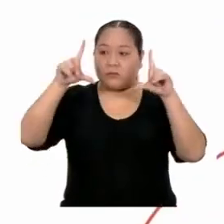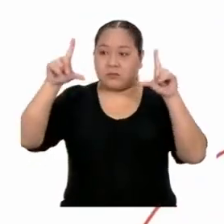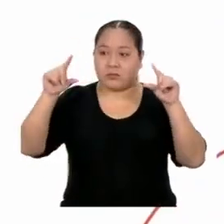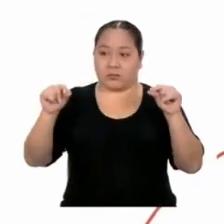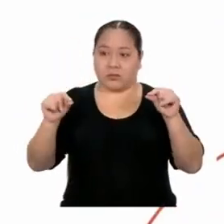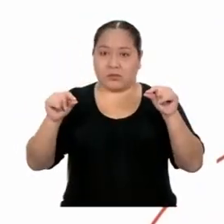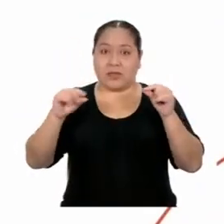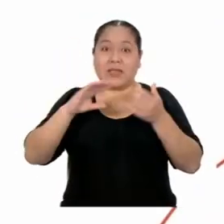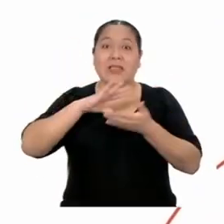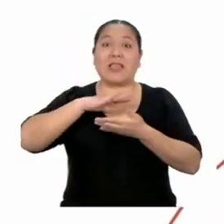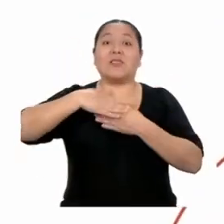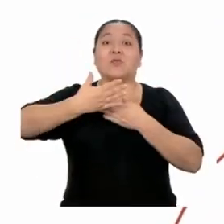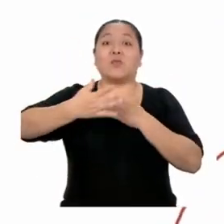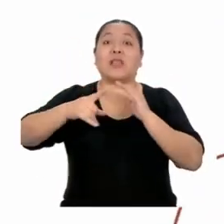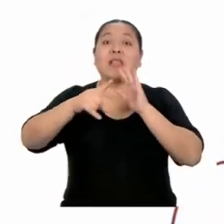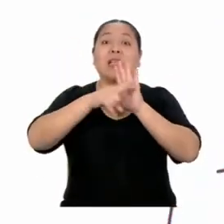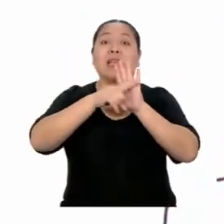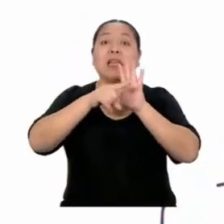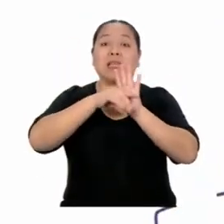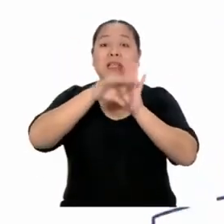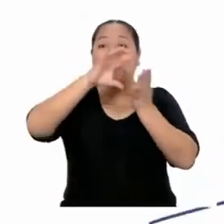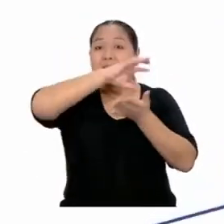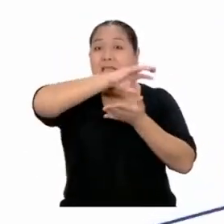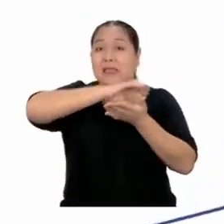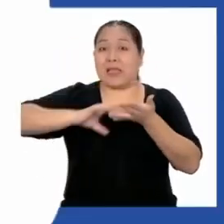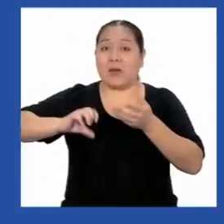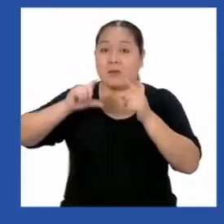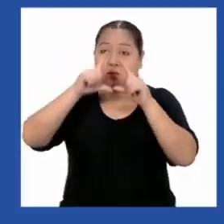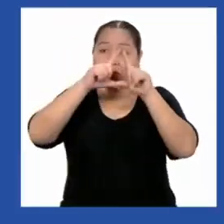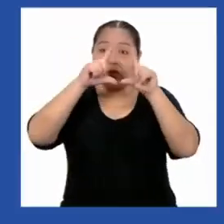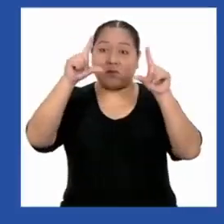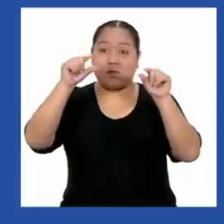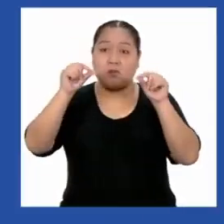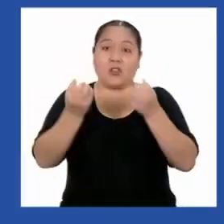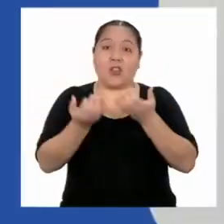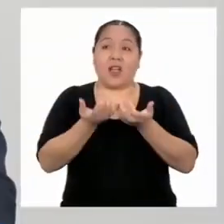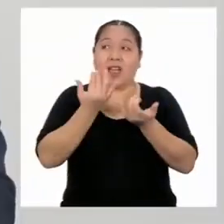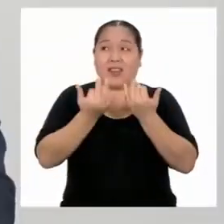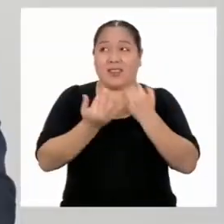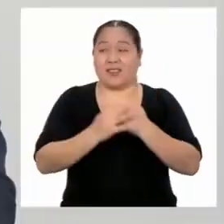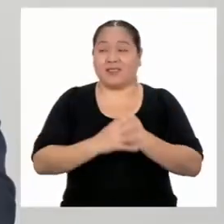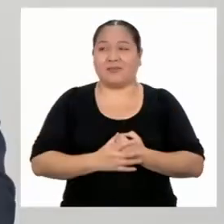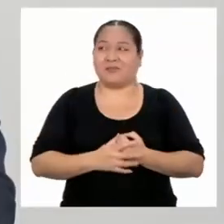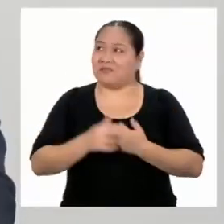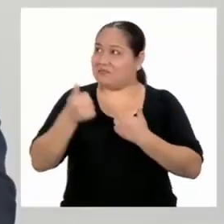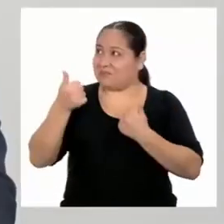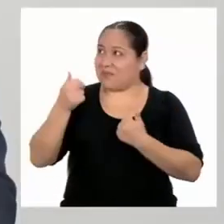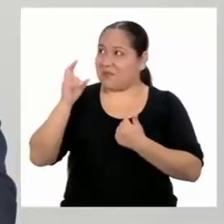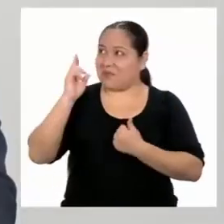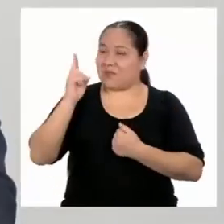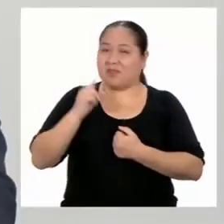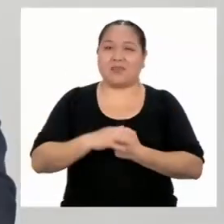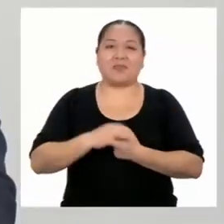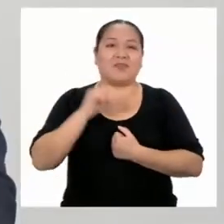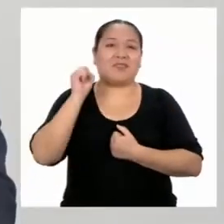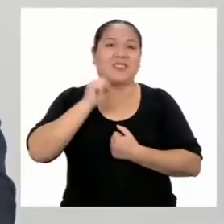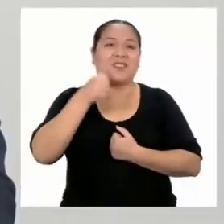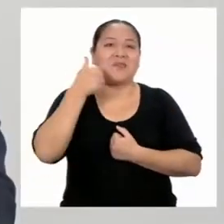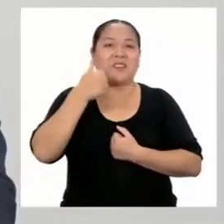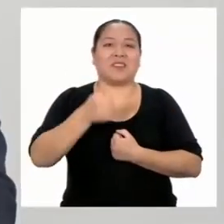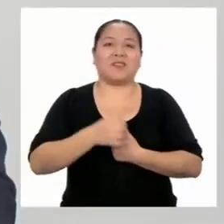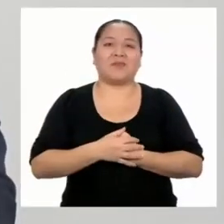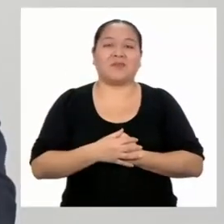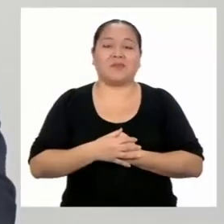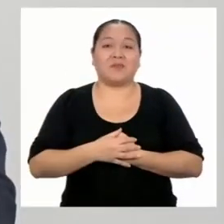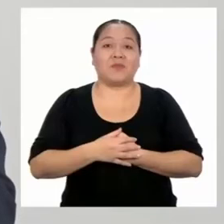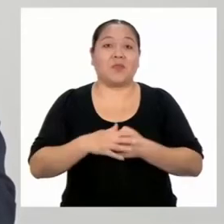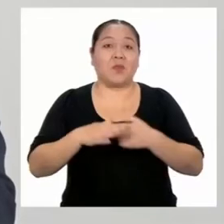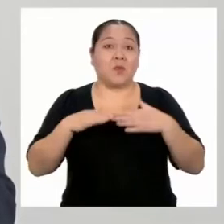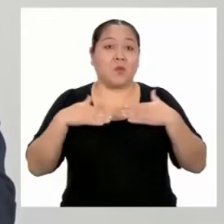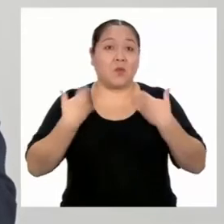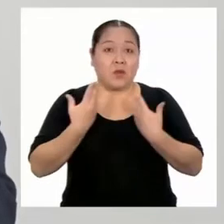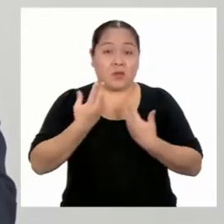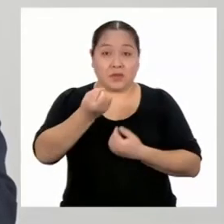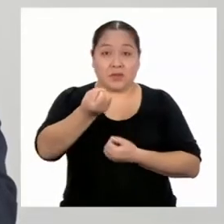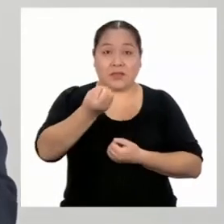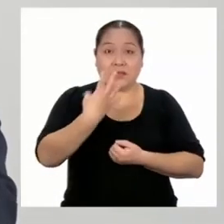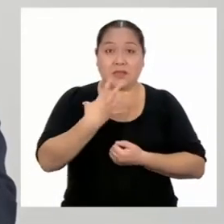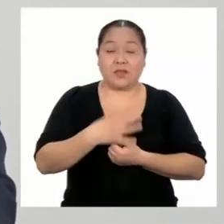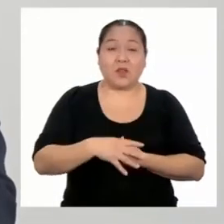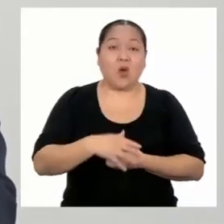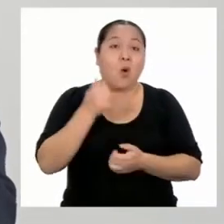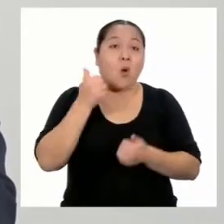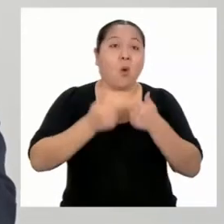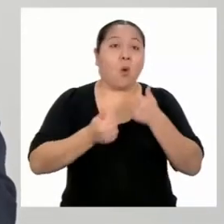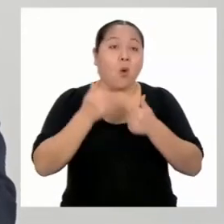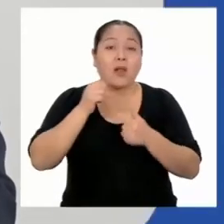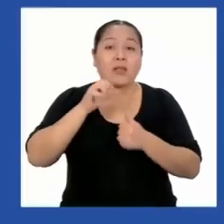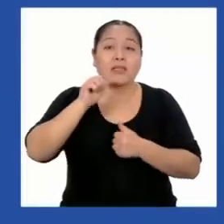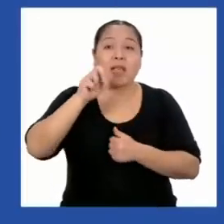sustraerle el espacio que ocupa el jardín. ¿Vamos bien, profesora? Muy bien, Yanira. ¿Podrías decirnos entonces cuál